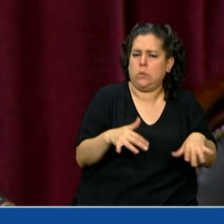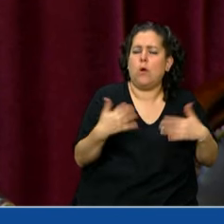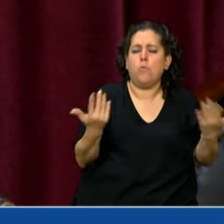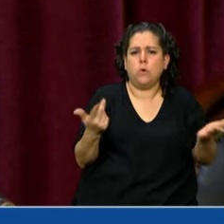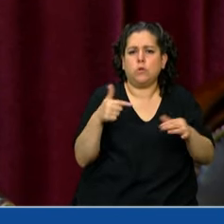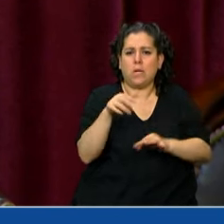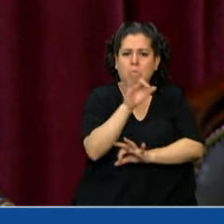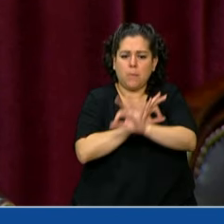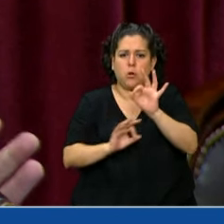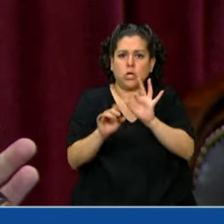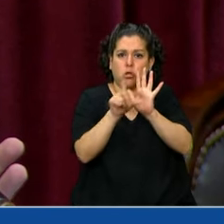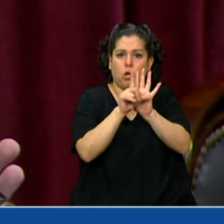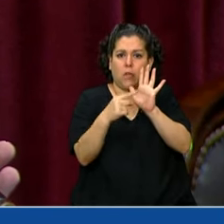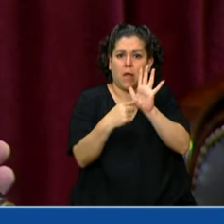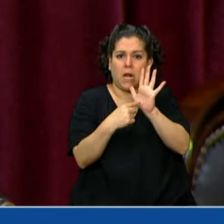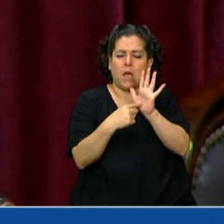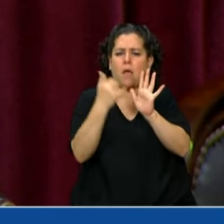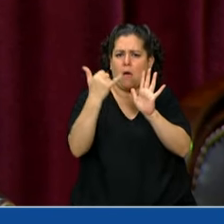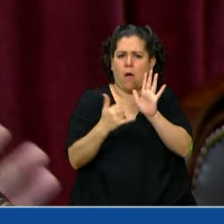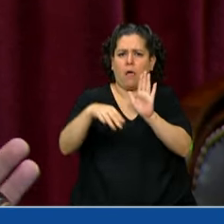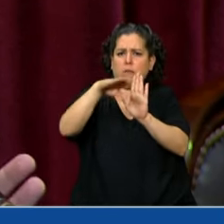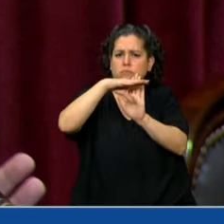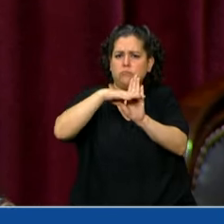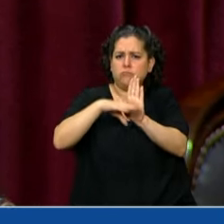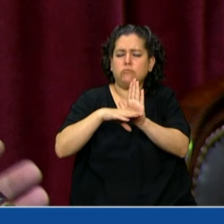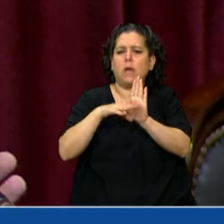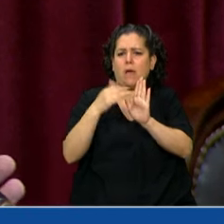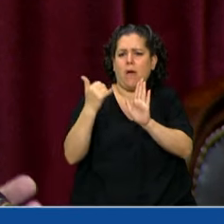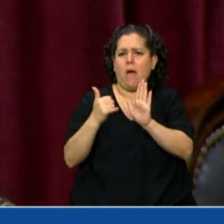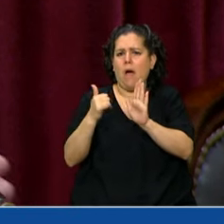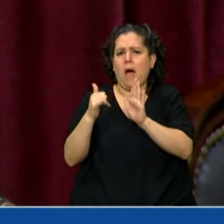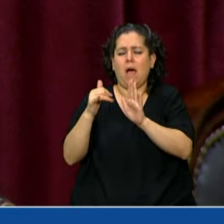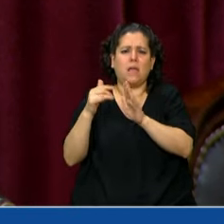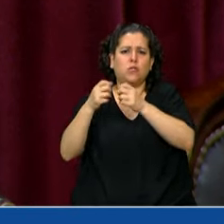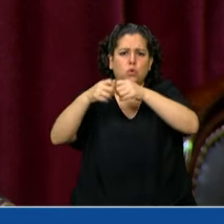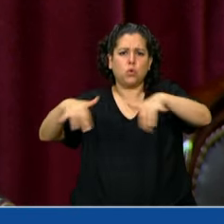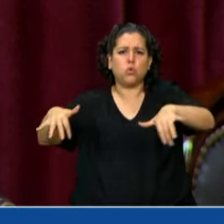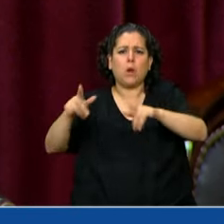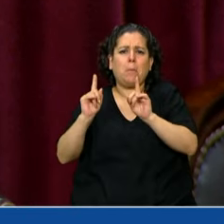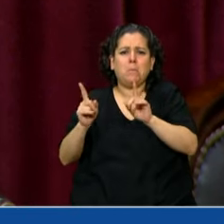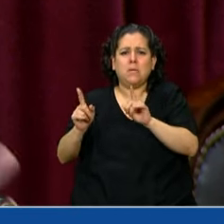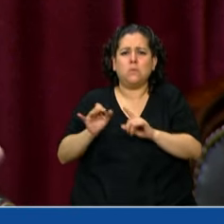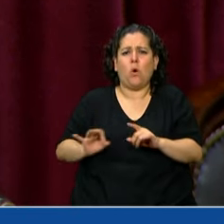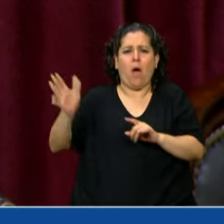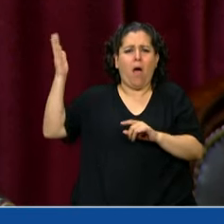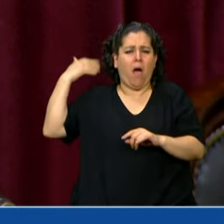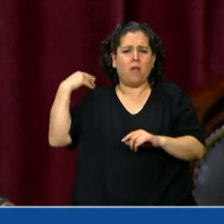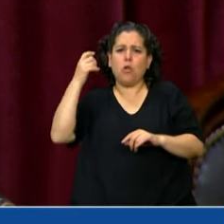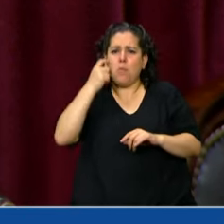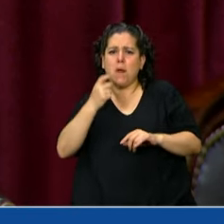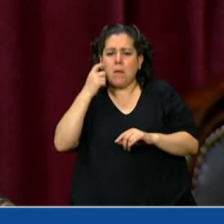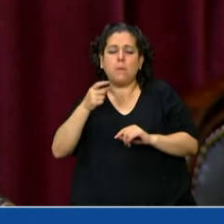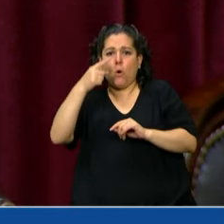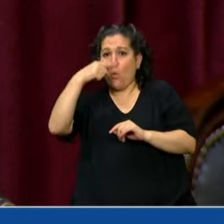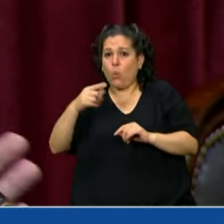incorpora a toda una legislación a una estructura legal heredada del menemismo y que está reforzada por los últimos